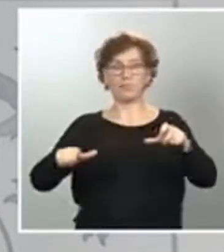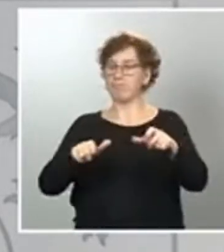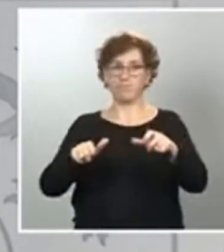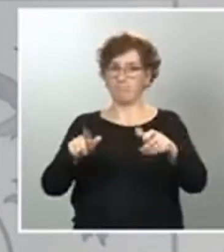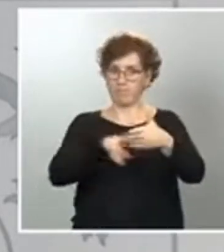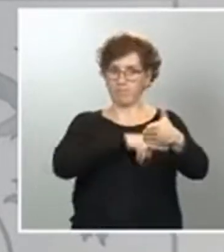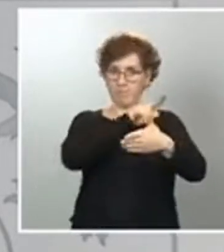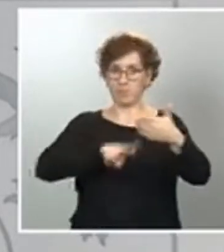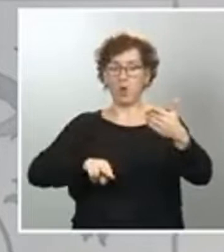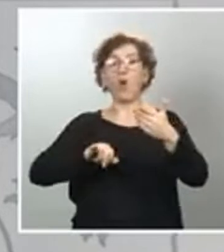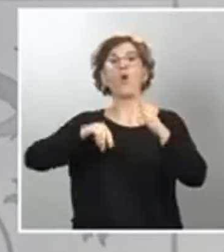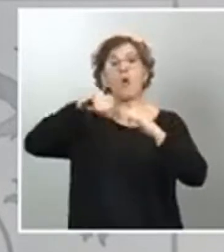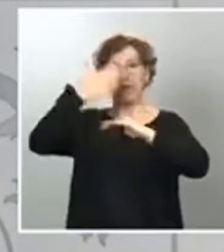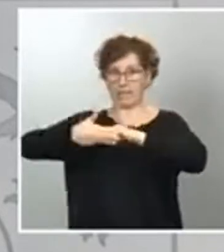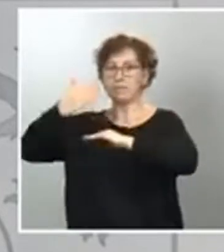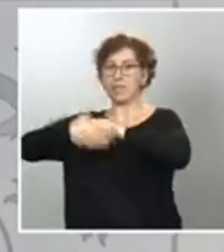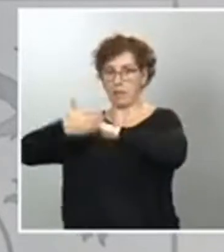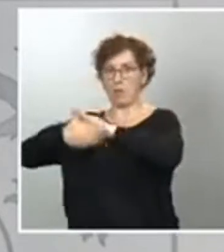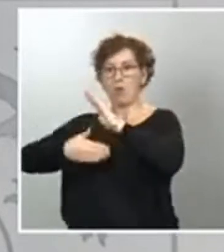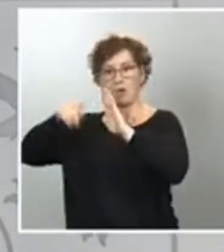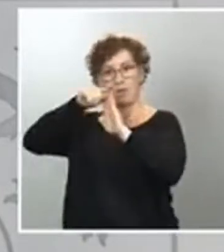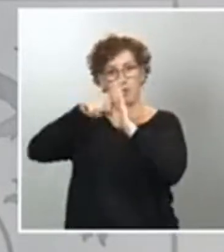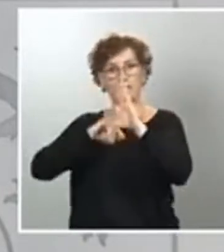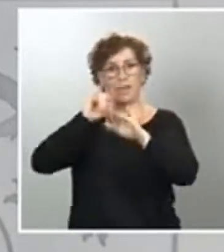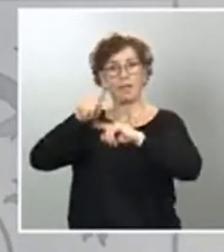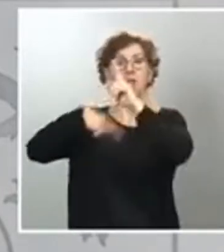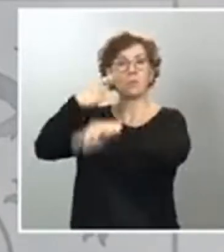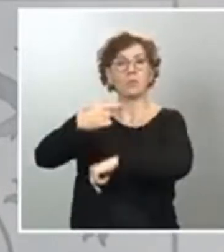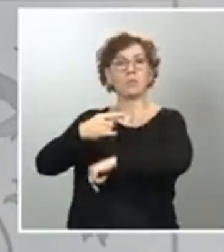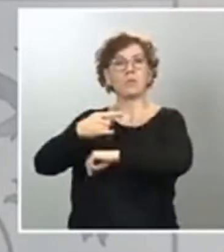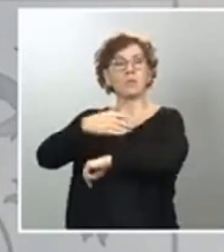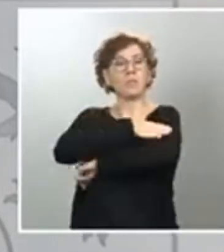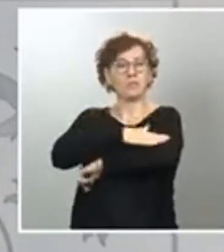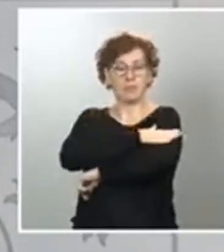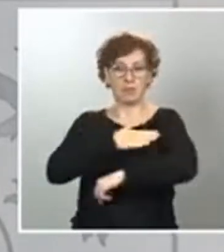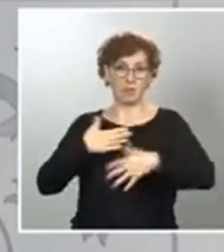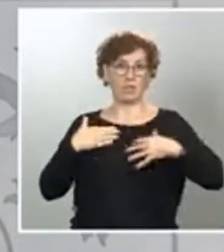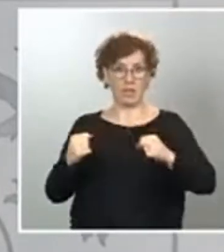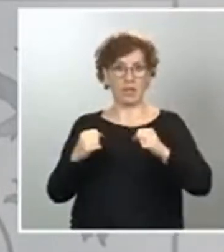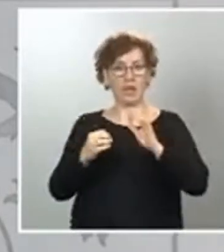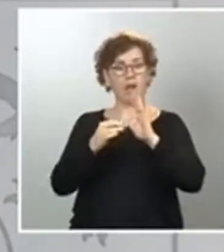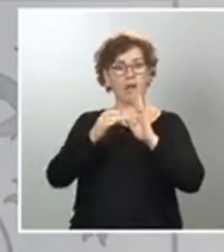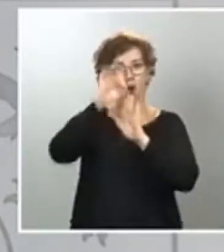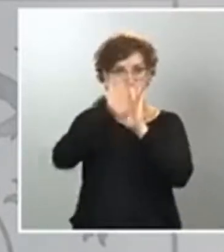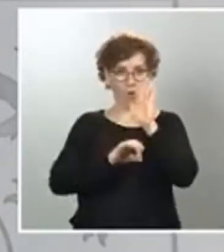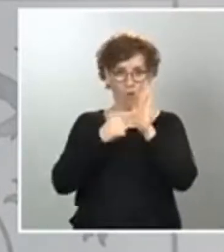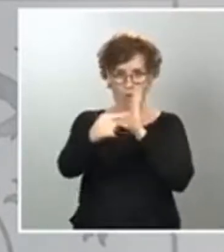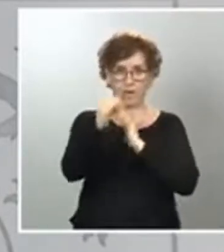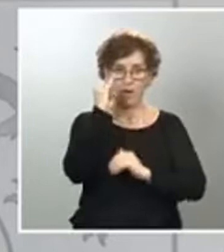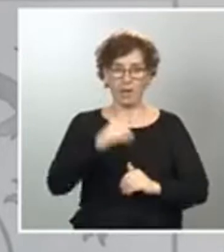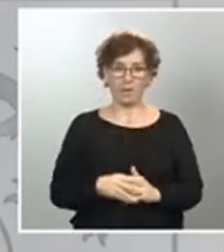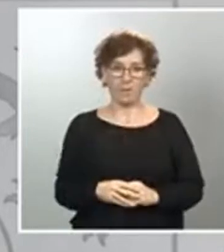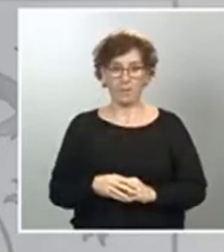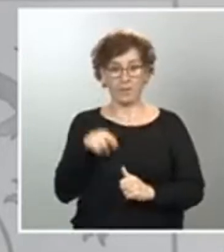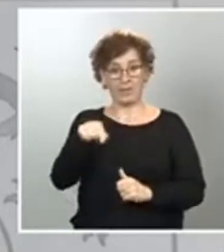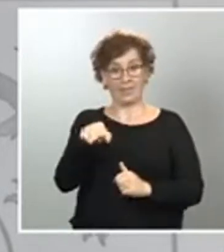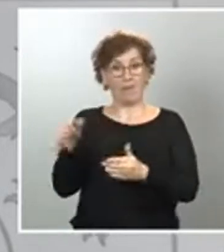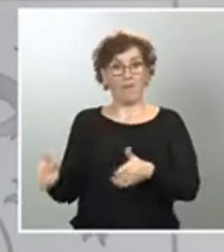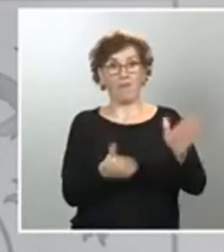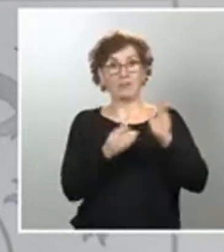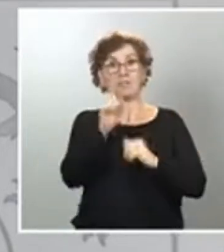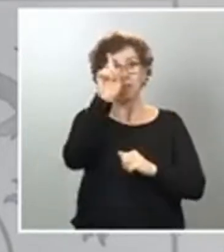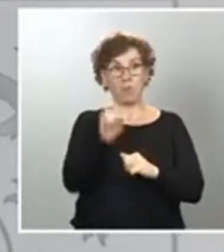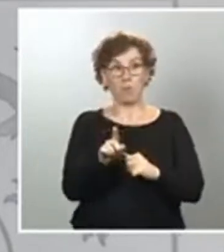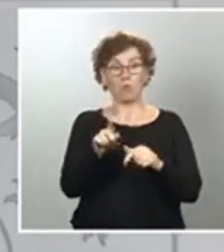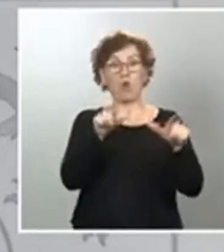una consecuente orden por parte del Ministerio de Sanidad. En la apertura de locales en la fase 1, ya les adelanto que se incluirá un